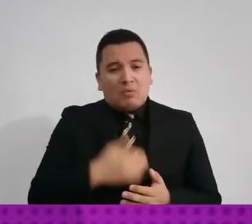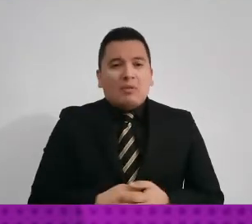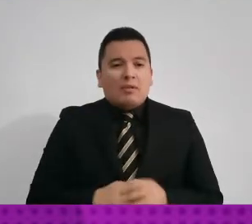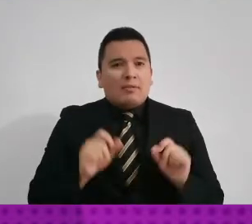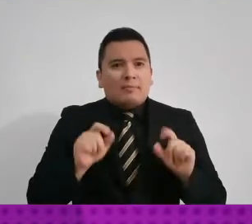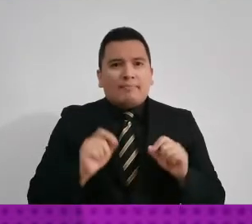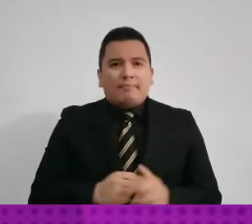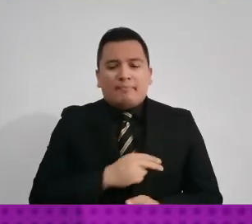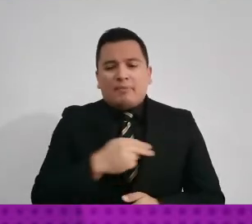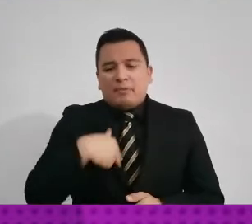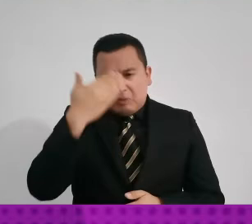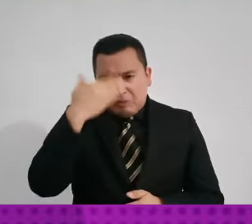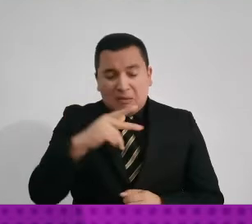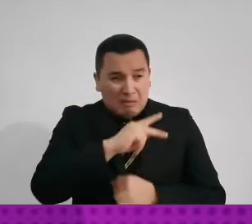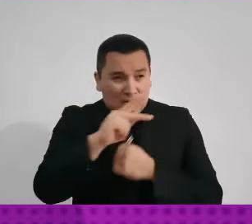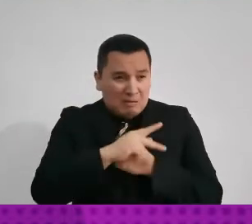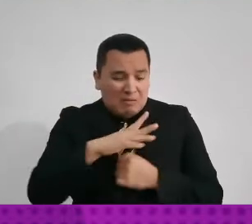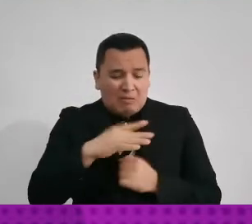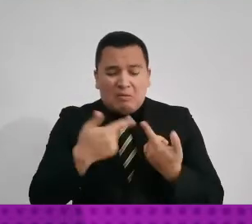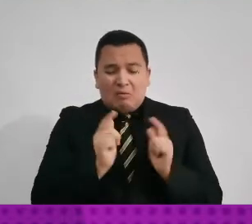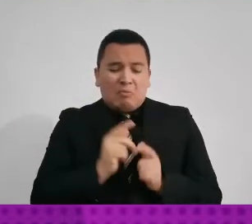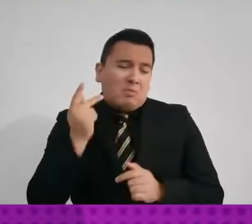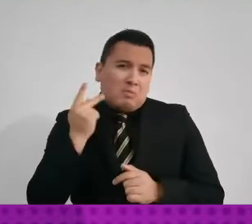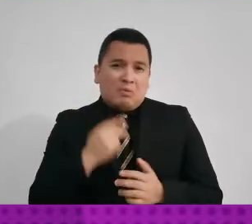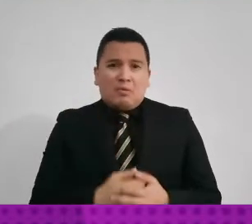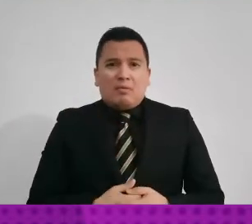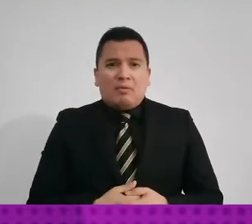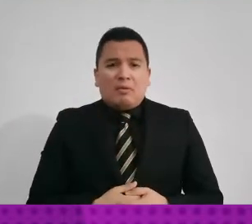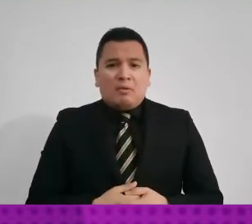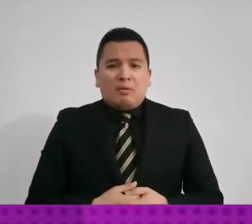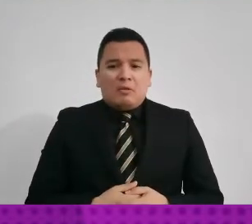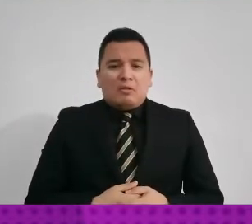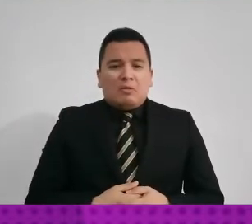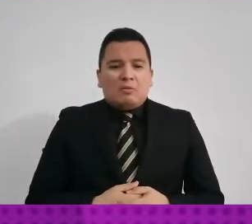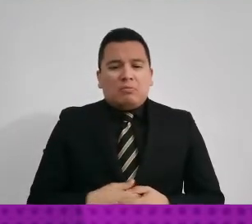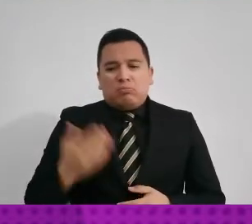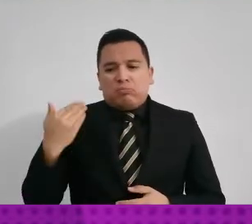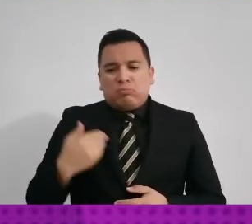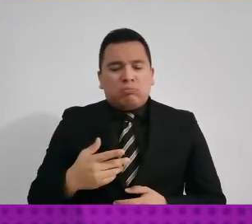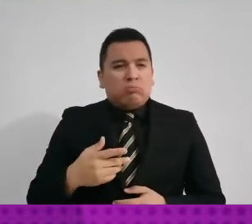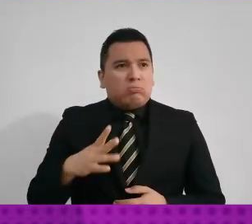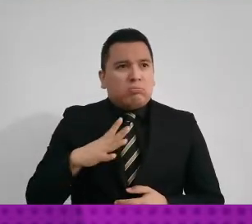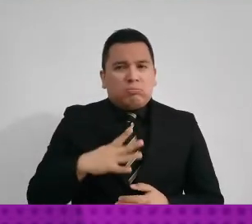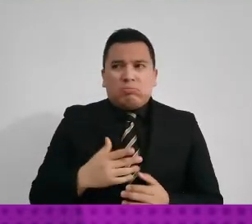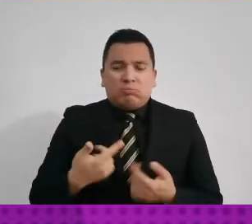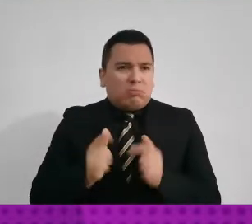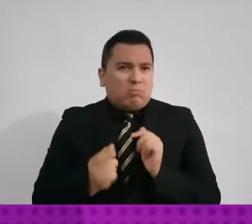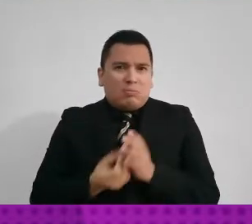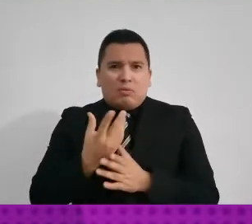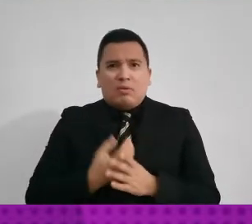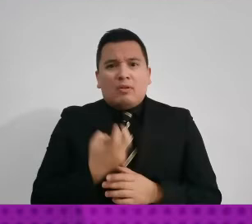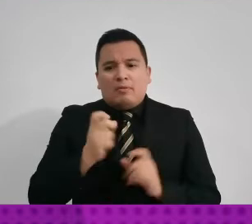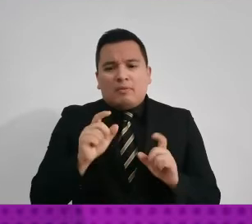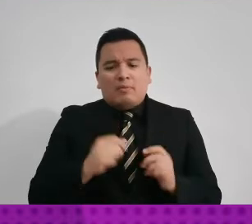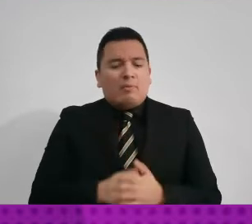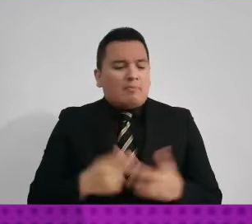Cabe señalar que sabemos que a nivel nacional hay partidos políticos que recientemente han conseguido su registro. Bueno,